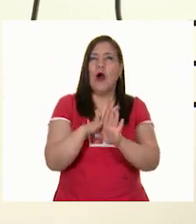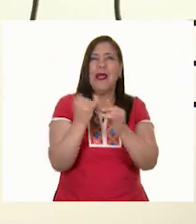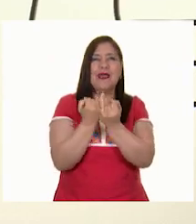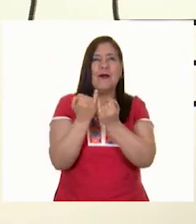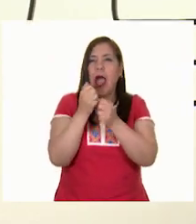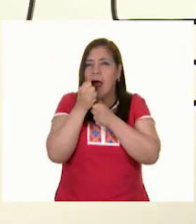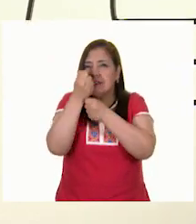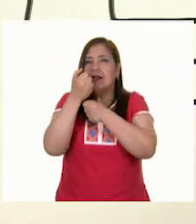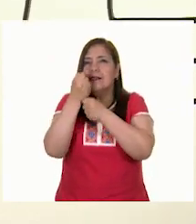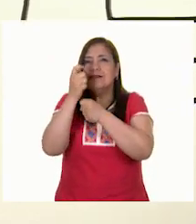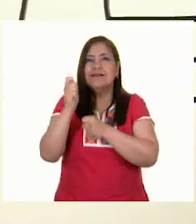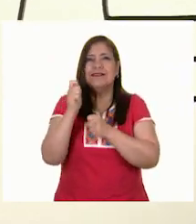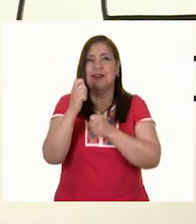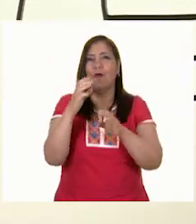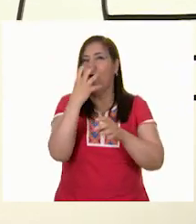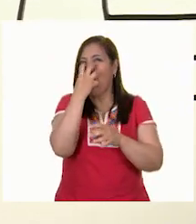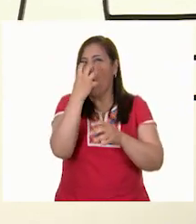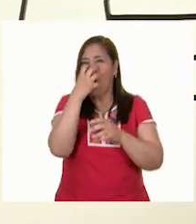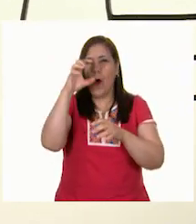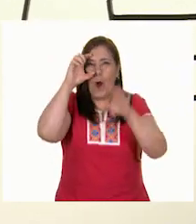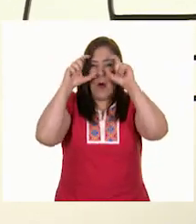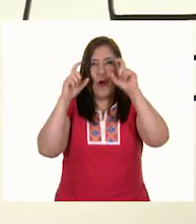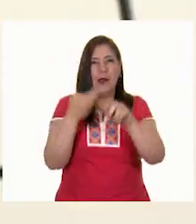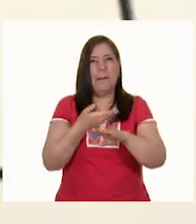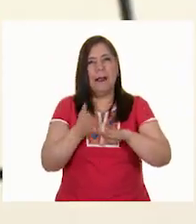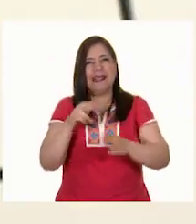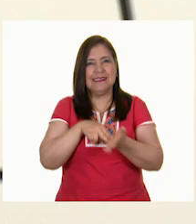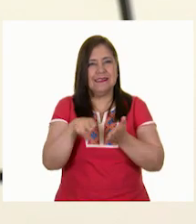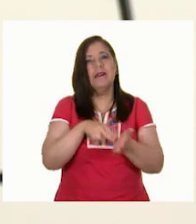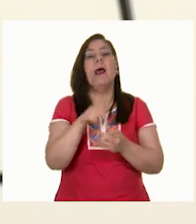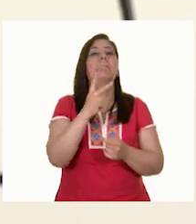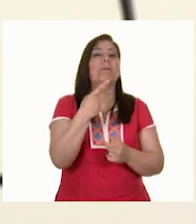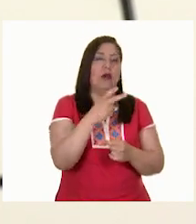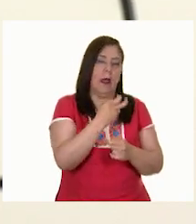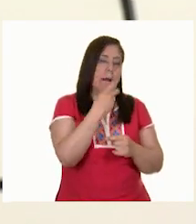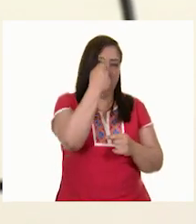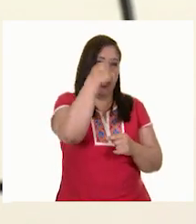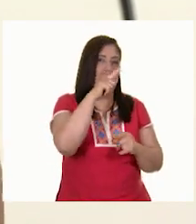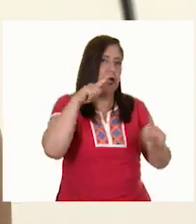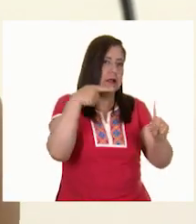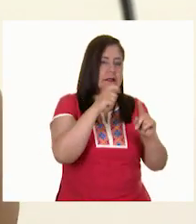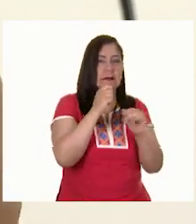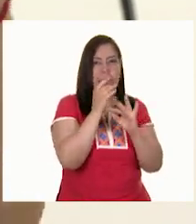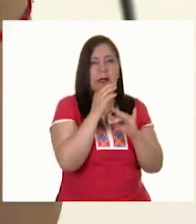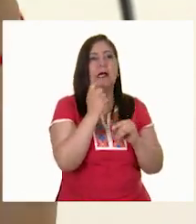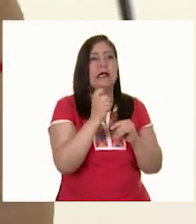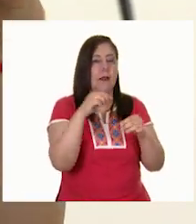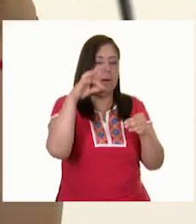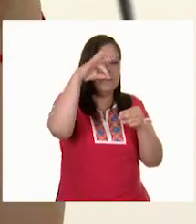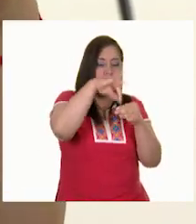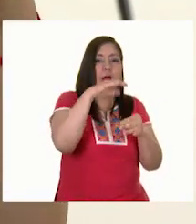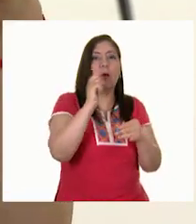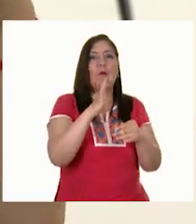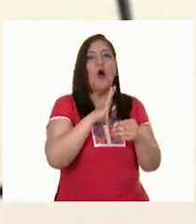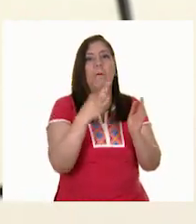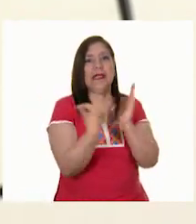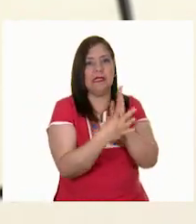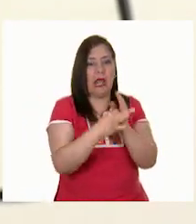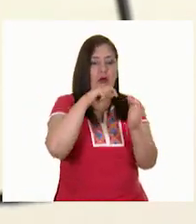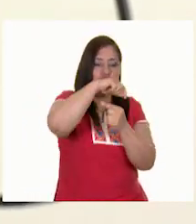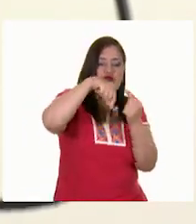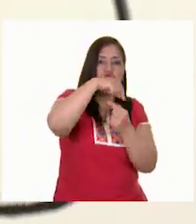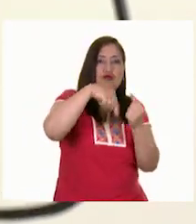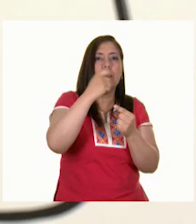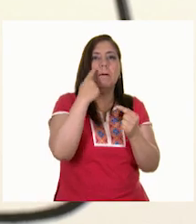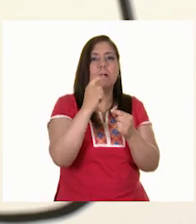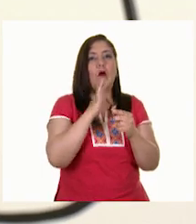pandas, pero este es especial para el instrumento. La colocamos sobre este tudel o tubo de metal, la amarramos, la